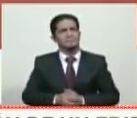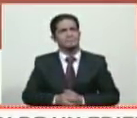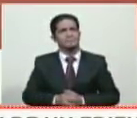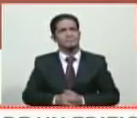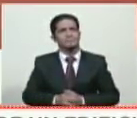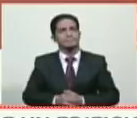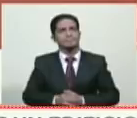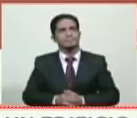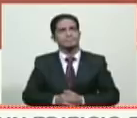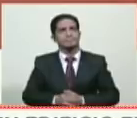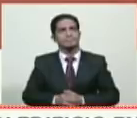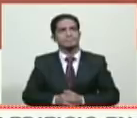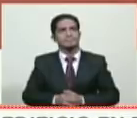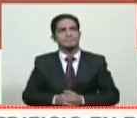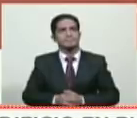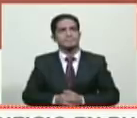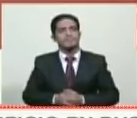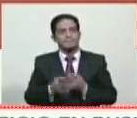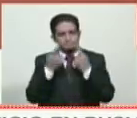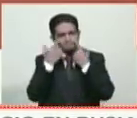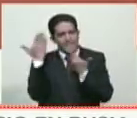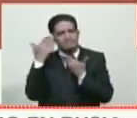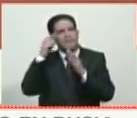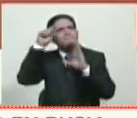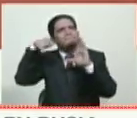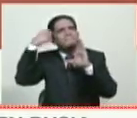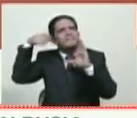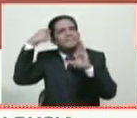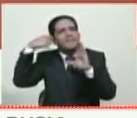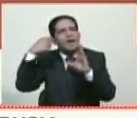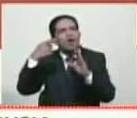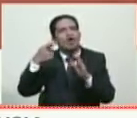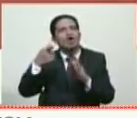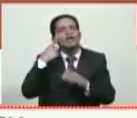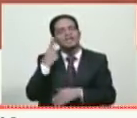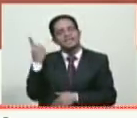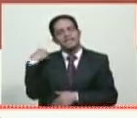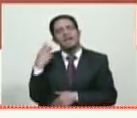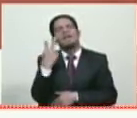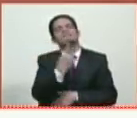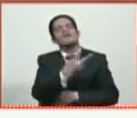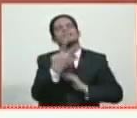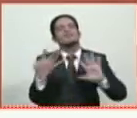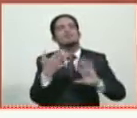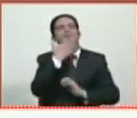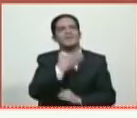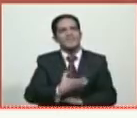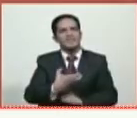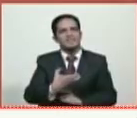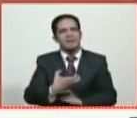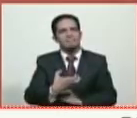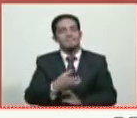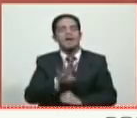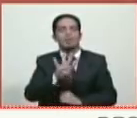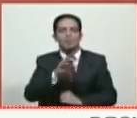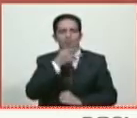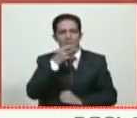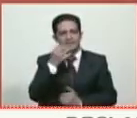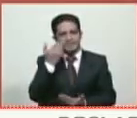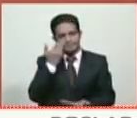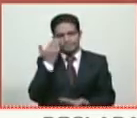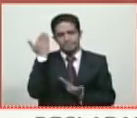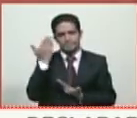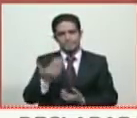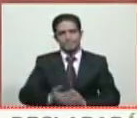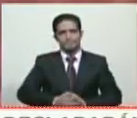Lima. Miren este video que mostró nuestro hermano Ernesto Villegas el pasado 29 de diciembre a las 4 de la tarde. ¿Podemos